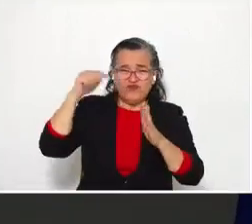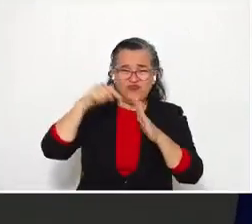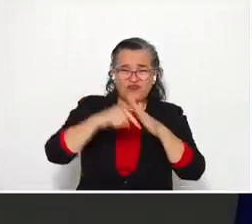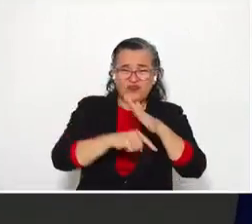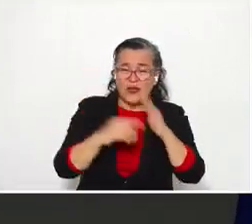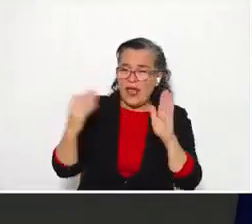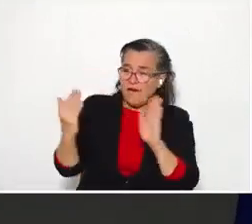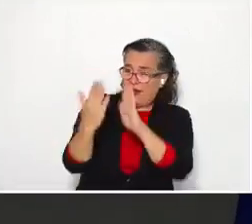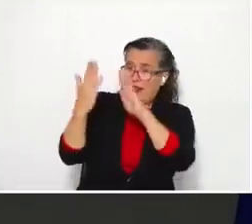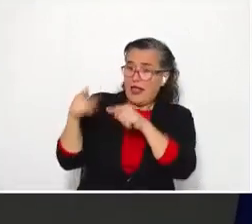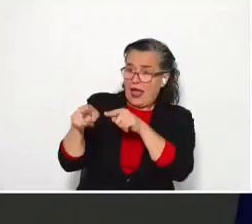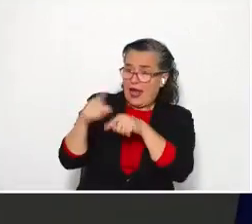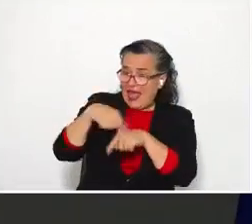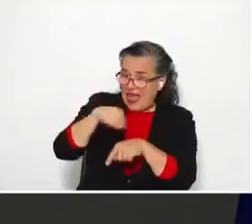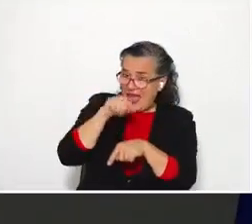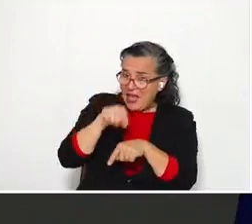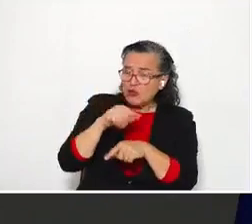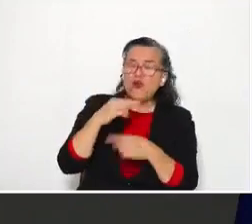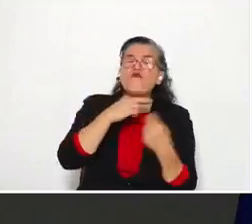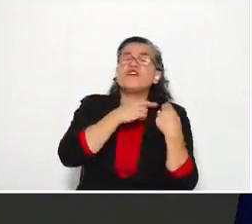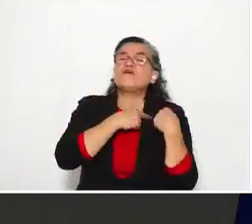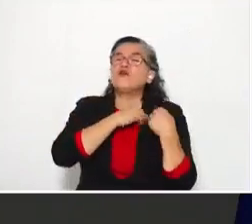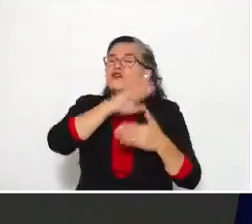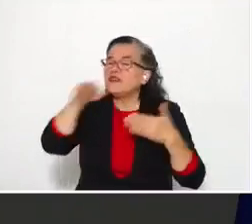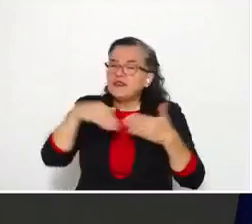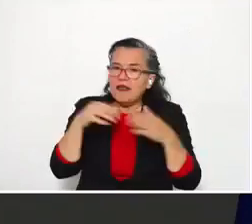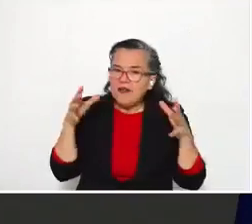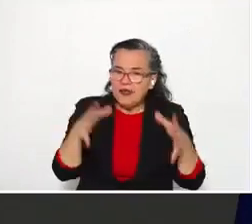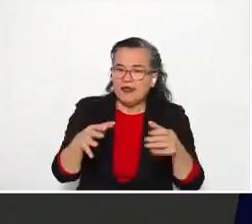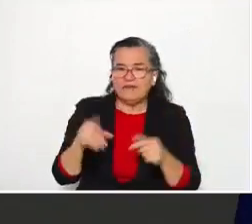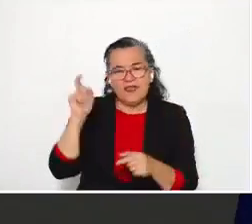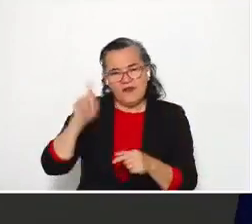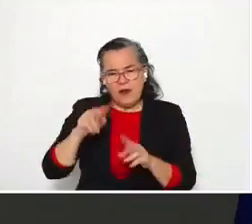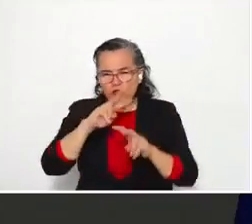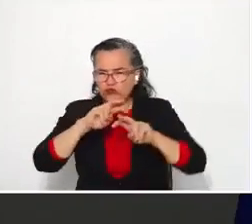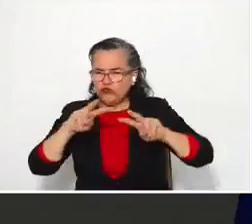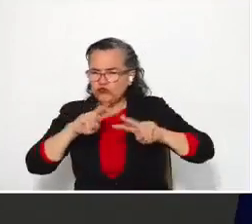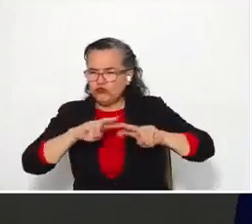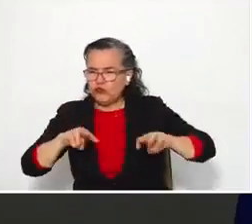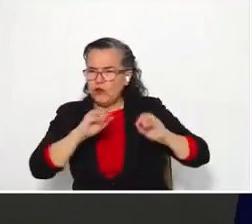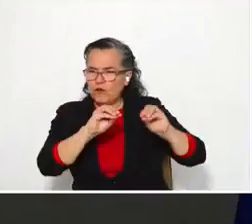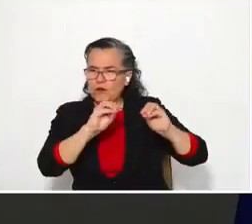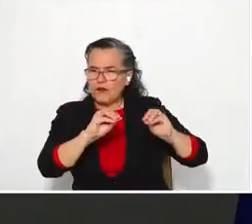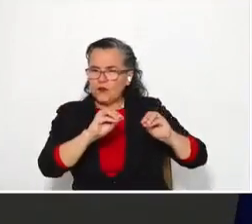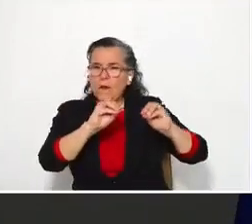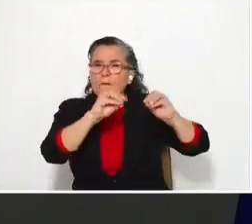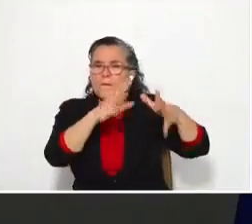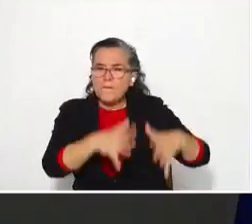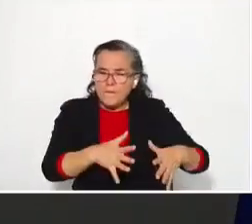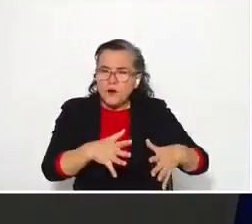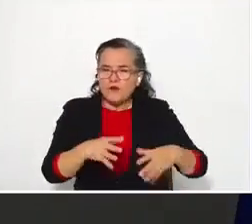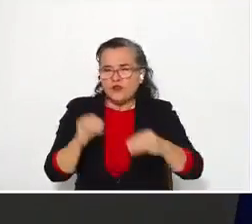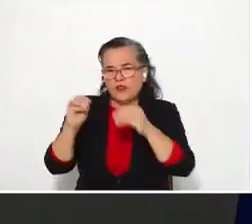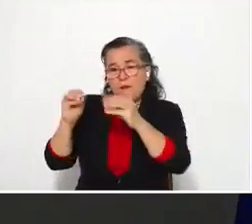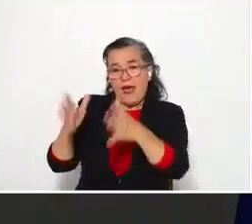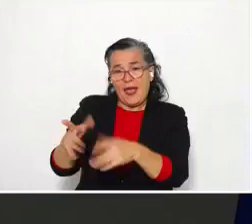una responsabilidad múltiple. Debemos examinar la formación de maestros y